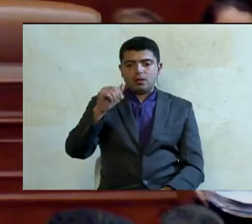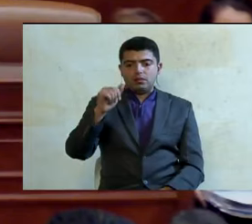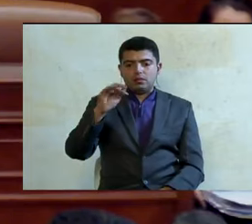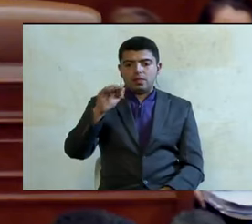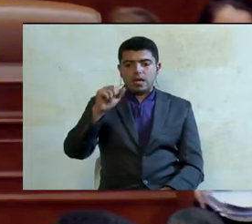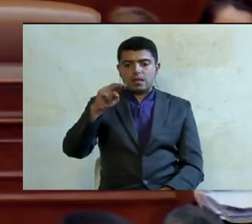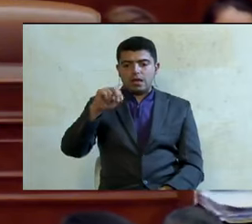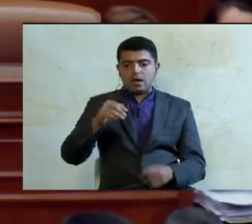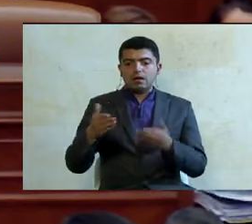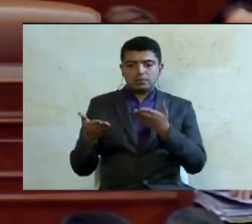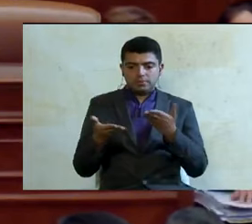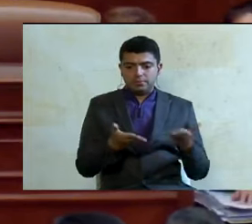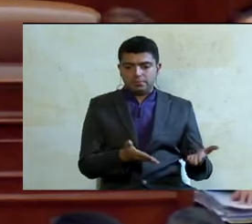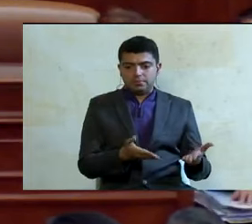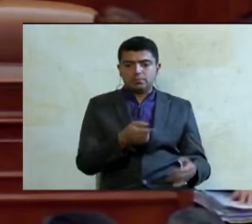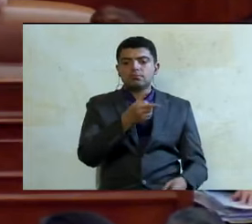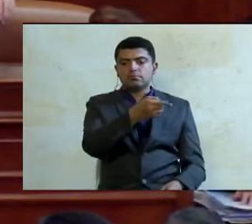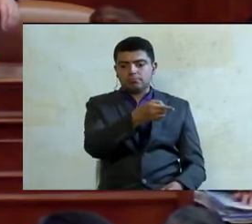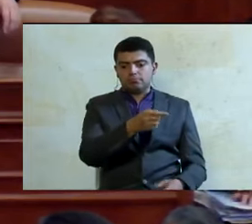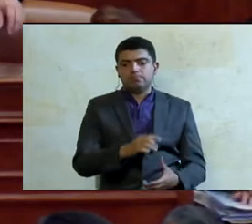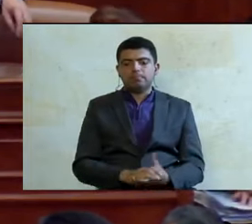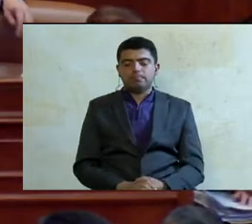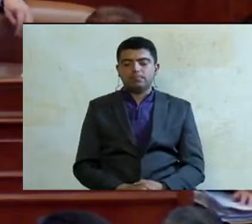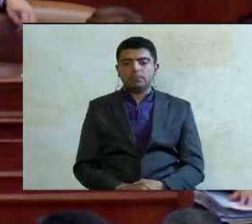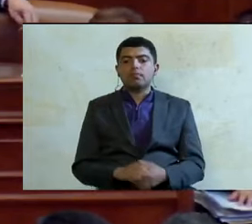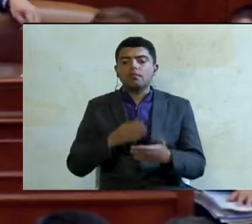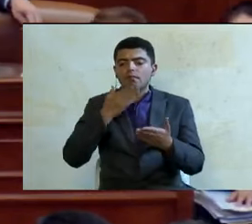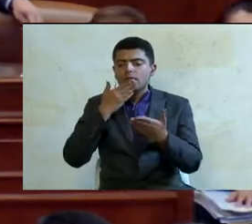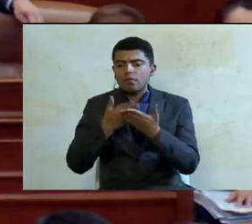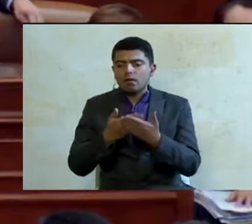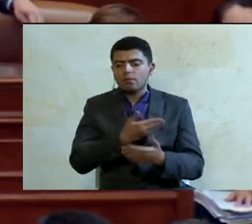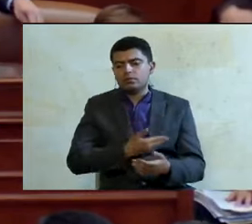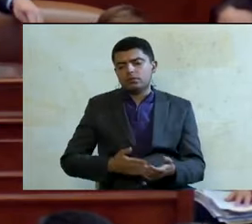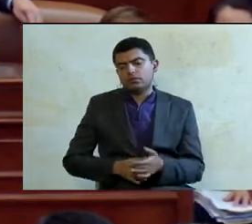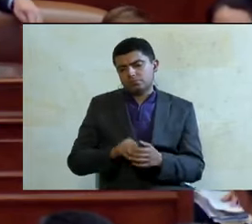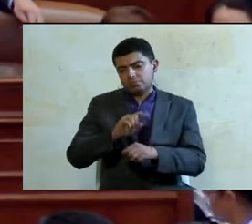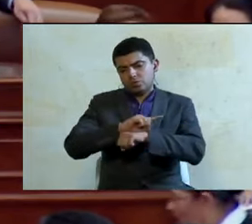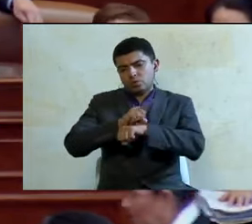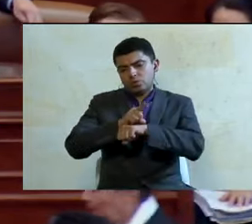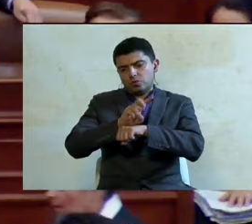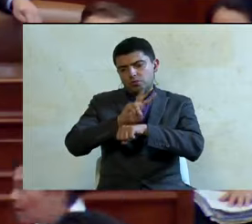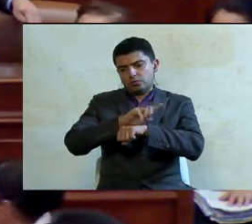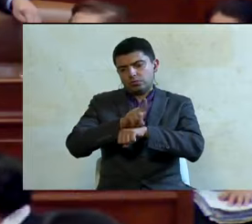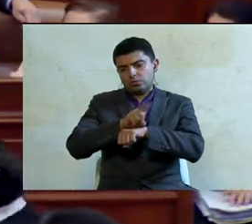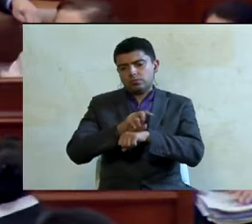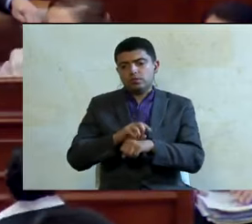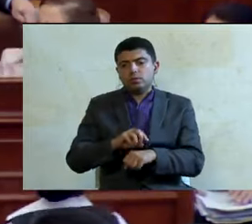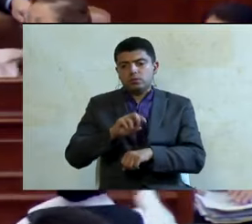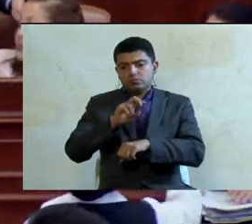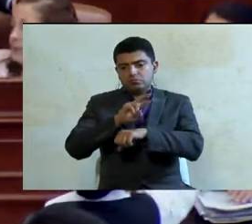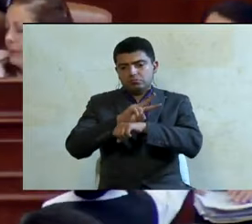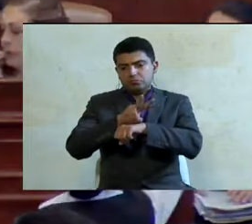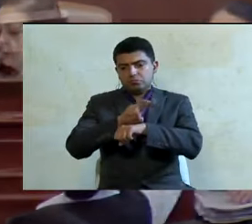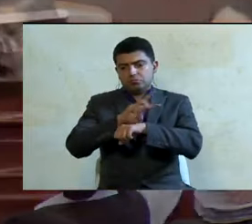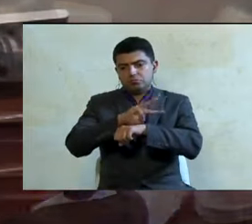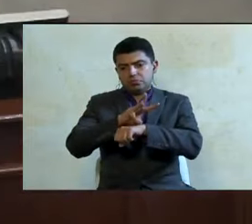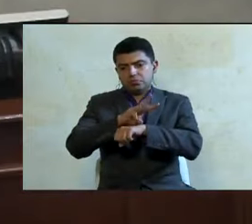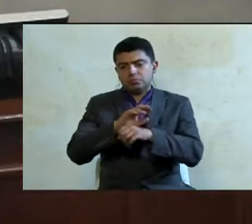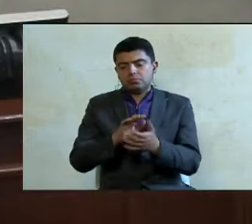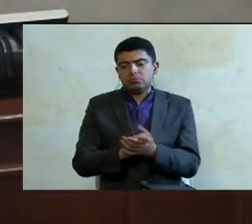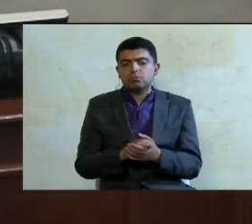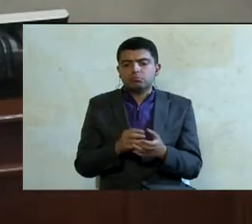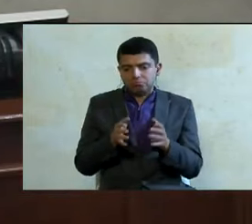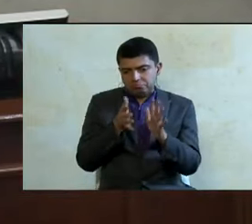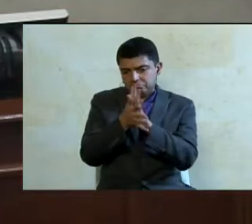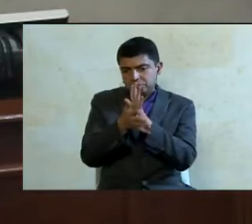cabello Gracias señor presidente un par de minutos como ponente de este proyecto de ley al lado del coordinador